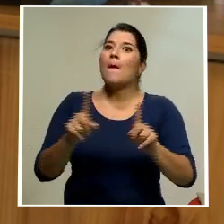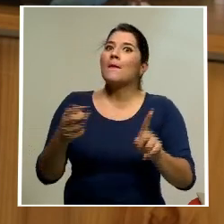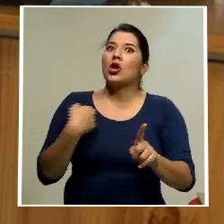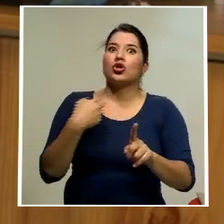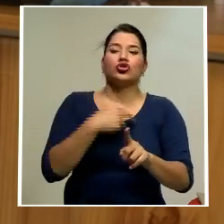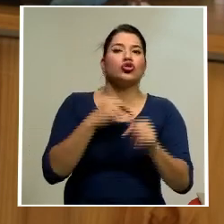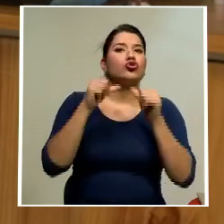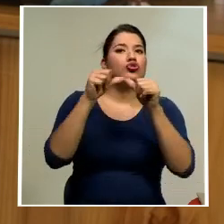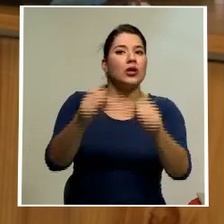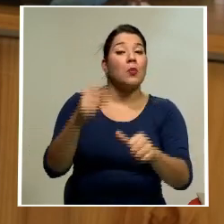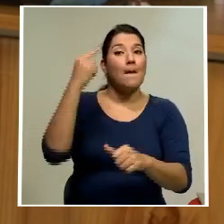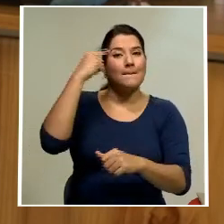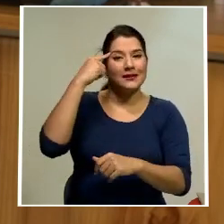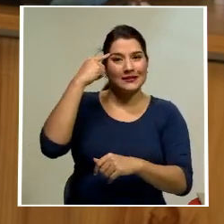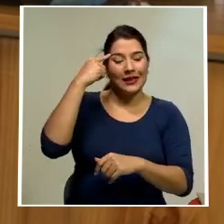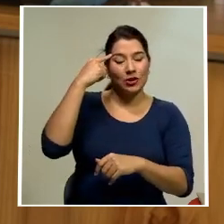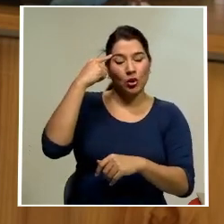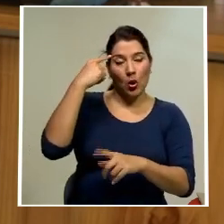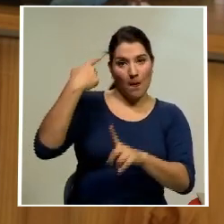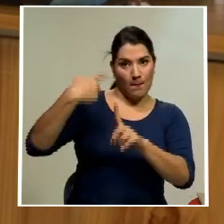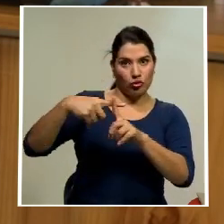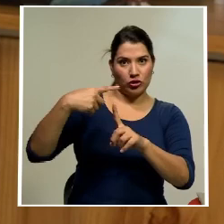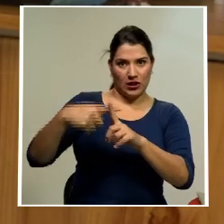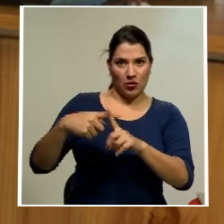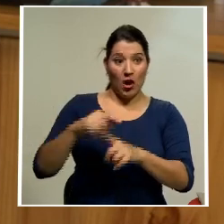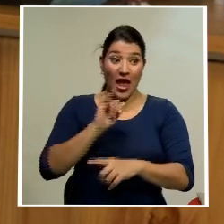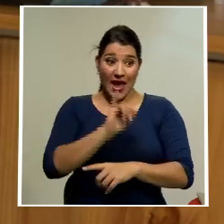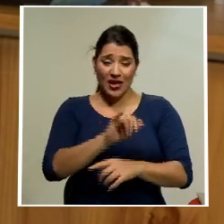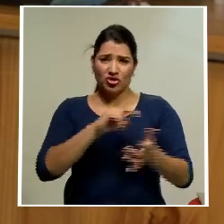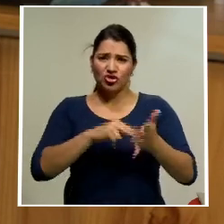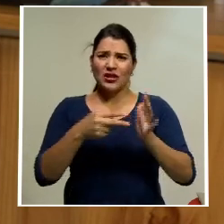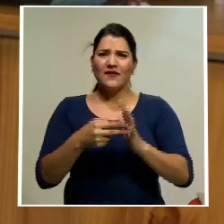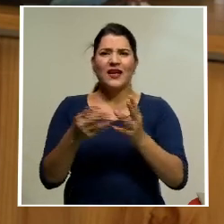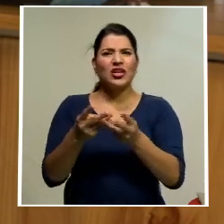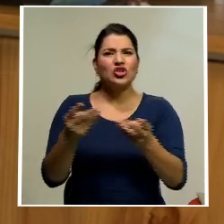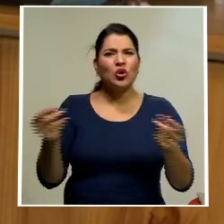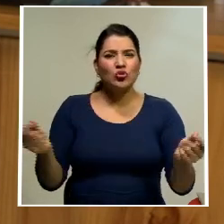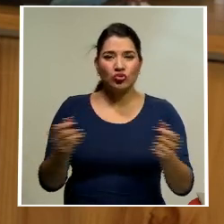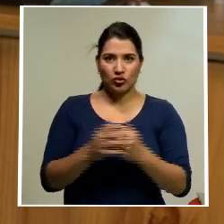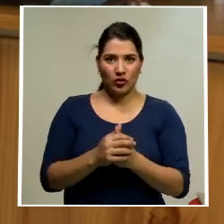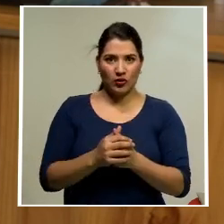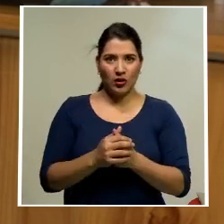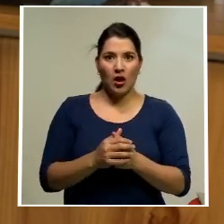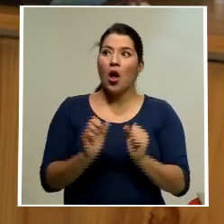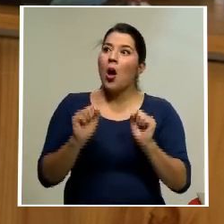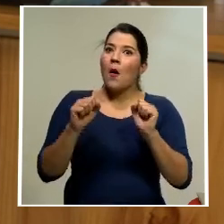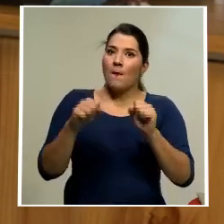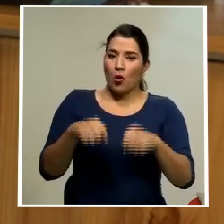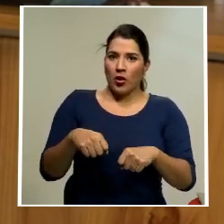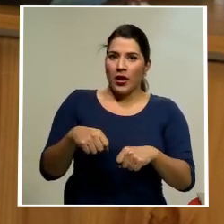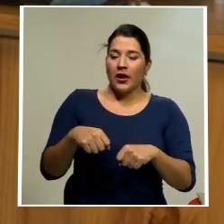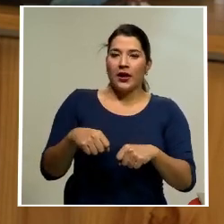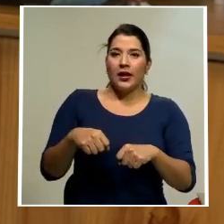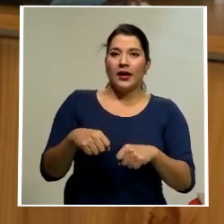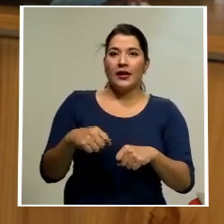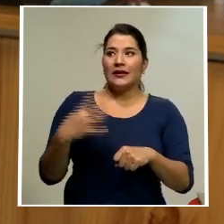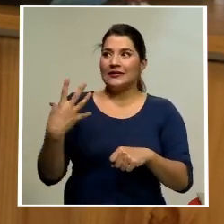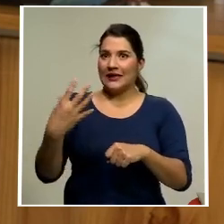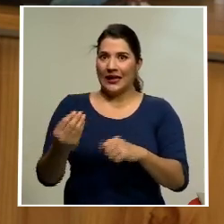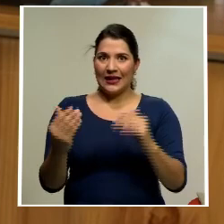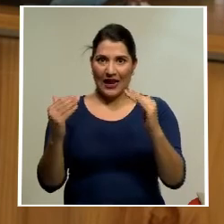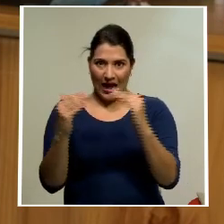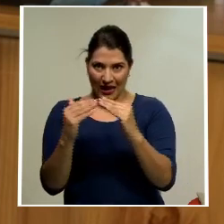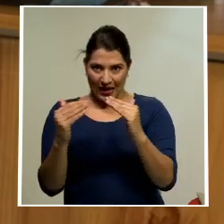optimistas de que esto más bien es una solución a salir de la casa, a volver a reconectarse, porque ahora